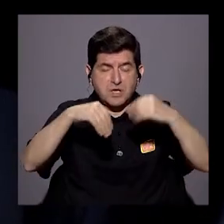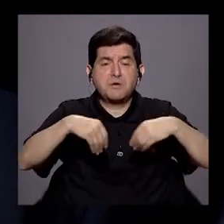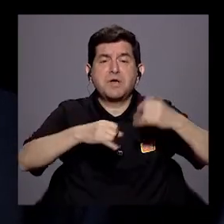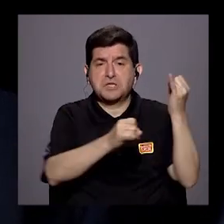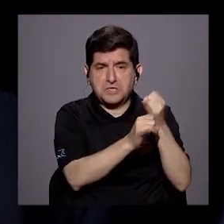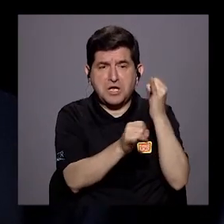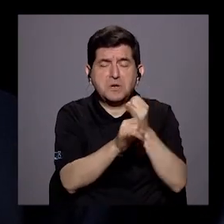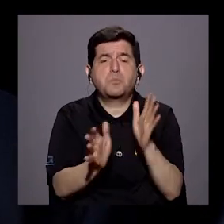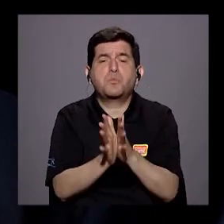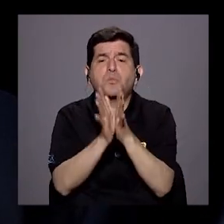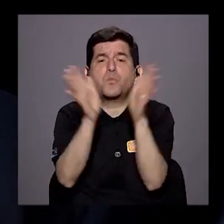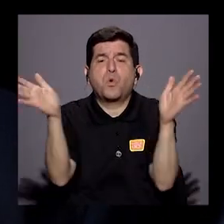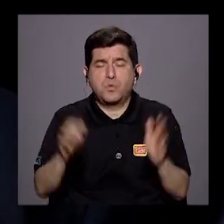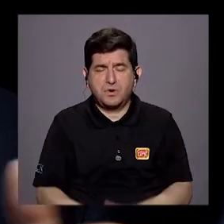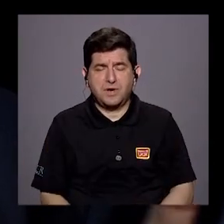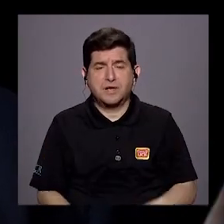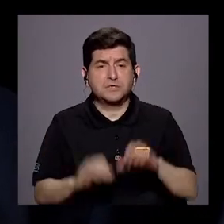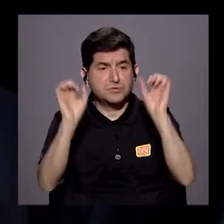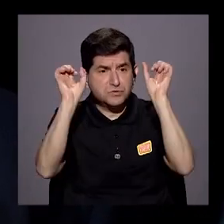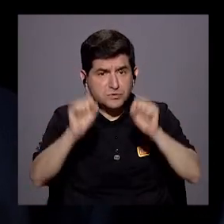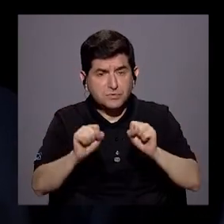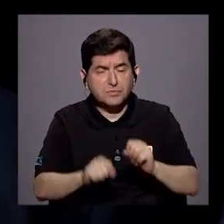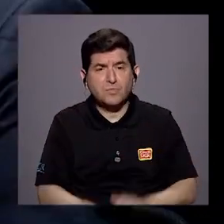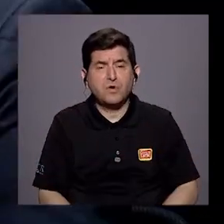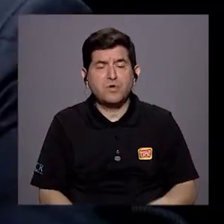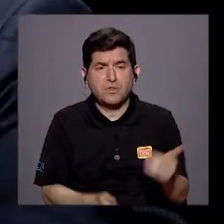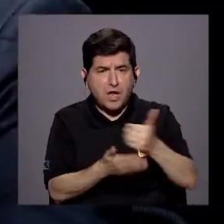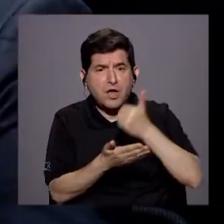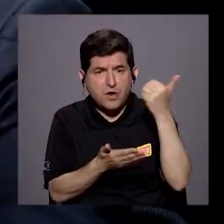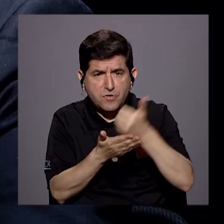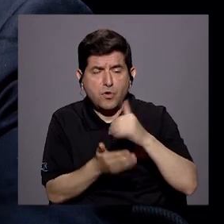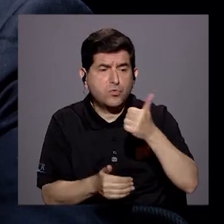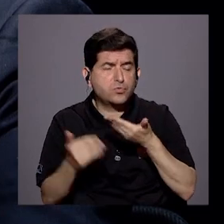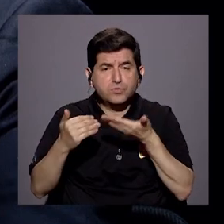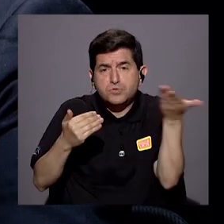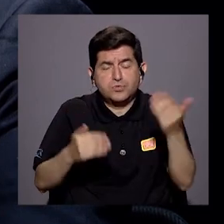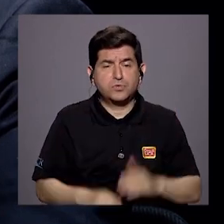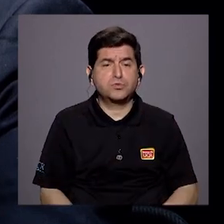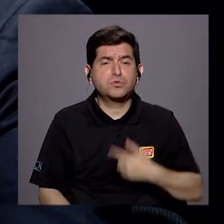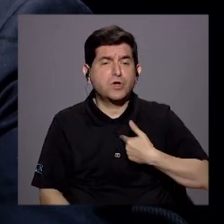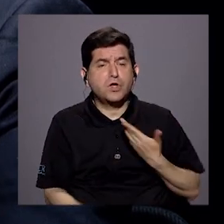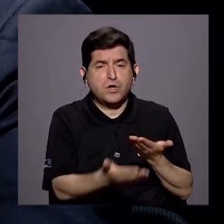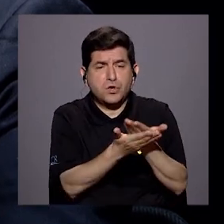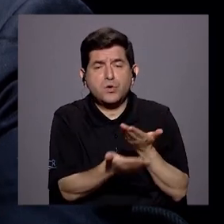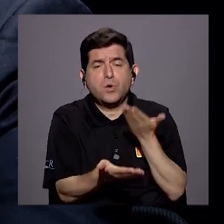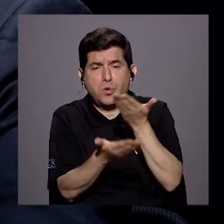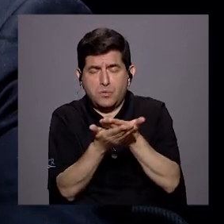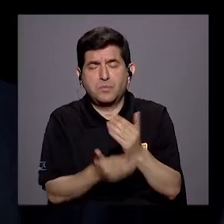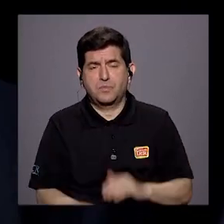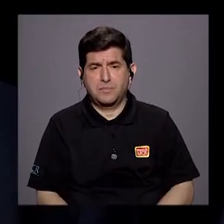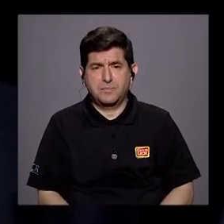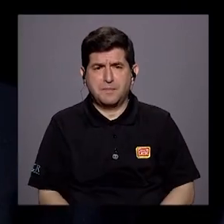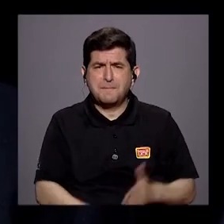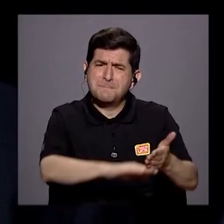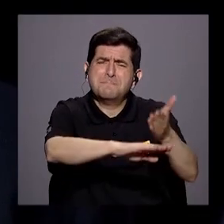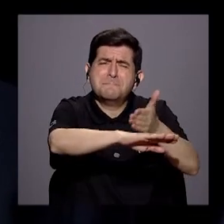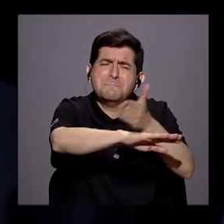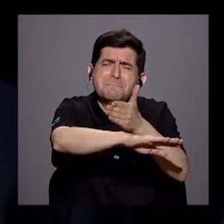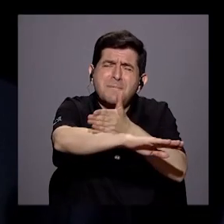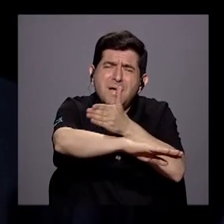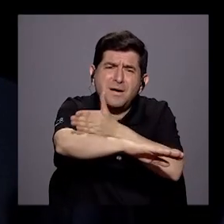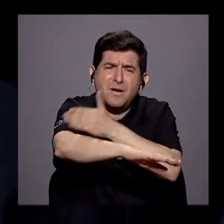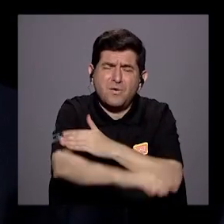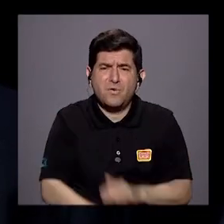algunas instituciones públicas para lograr que los recursos a los bolsos cual lo he estado planteando en estos días cómo mejorar